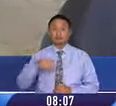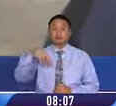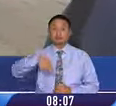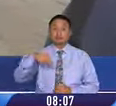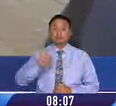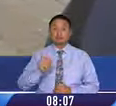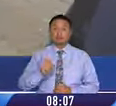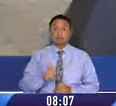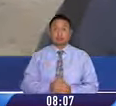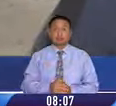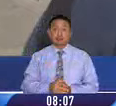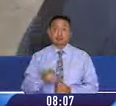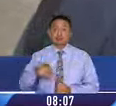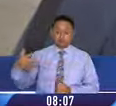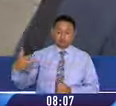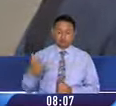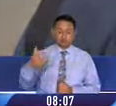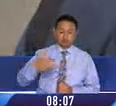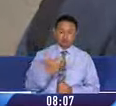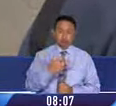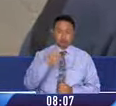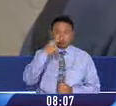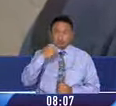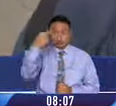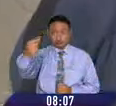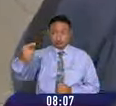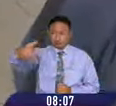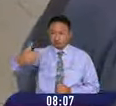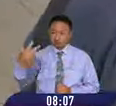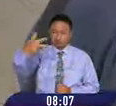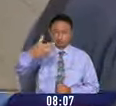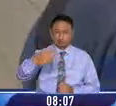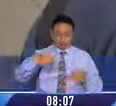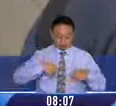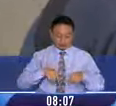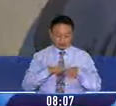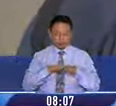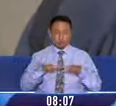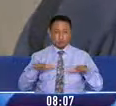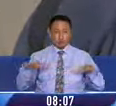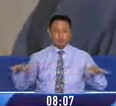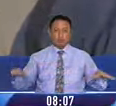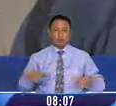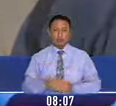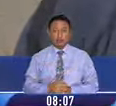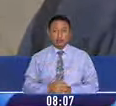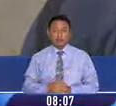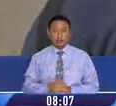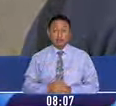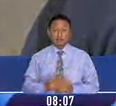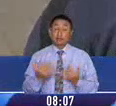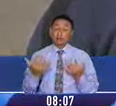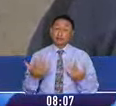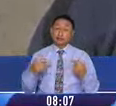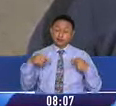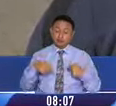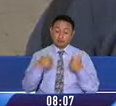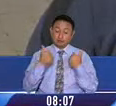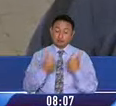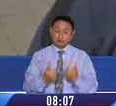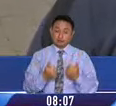necesario porque los baches y todo eso, tú te das cuenta al otro lado cómo está, es una pérdida, es tiempo y todo. Esperemos que esto